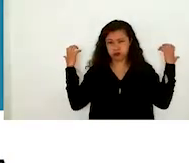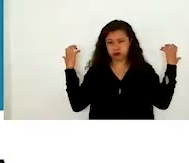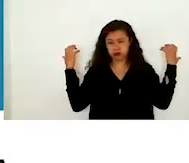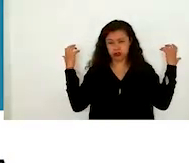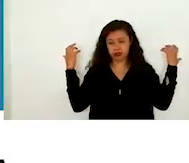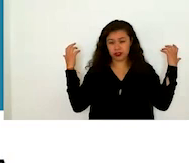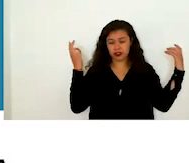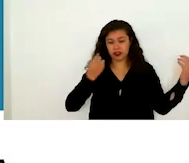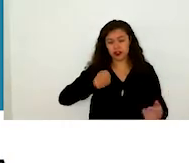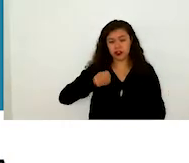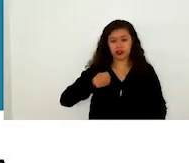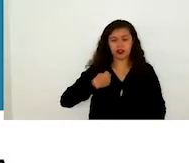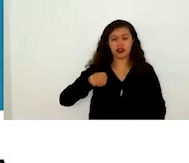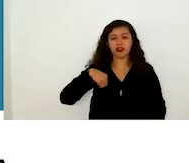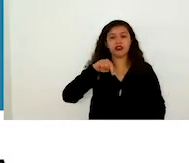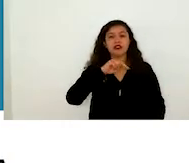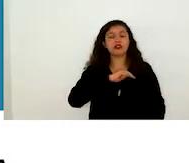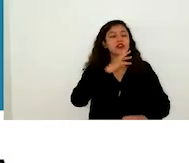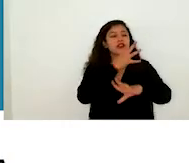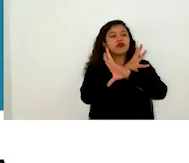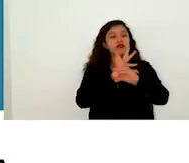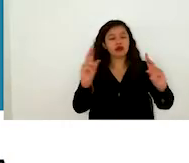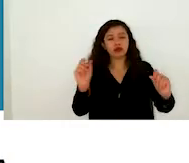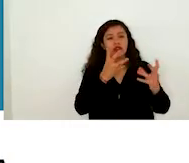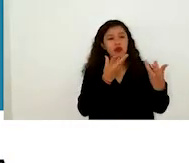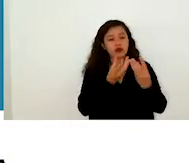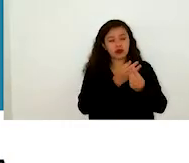esto lo podemos solucionar juntos